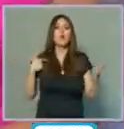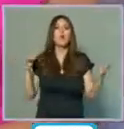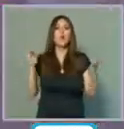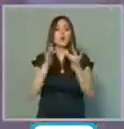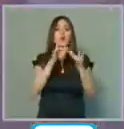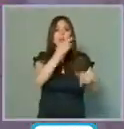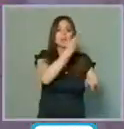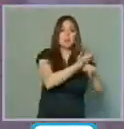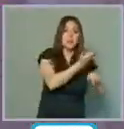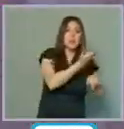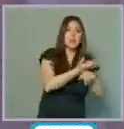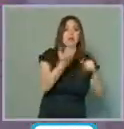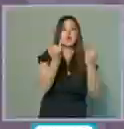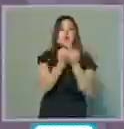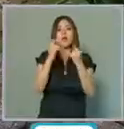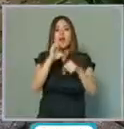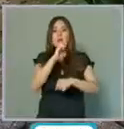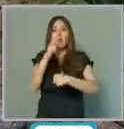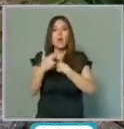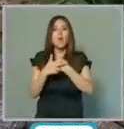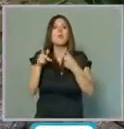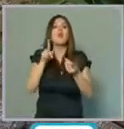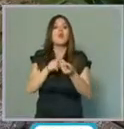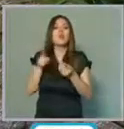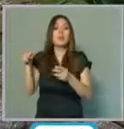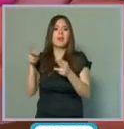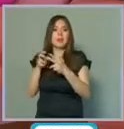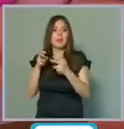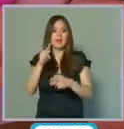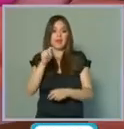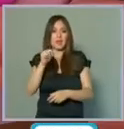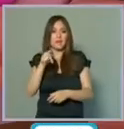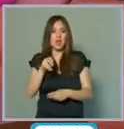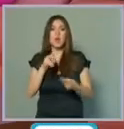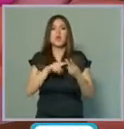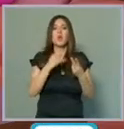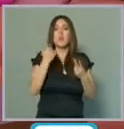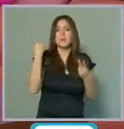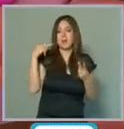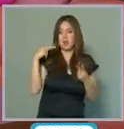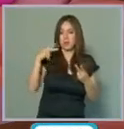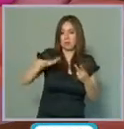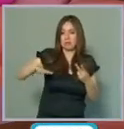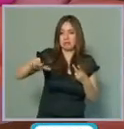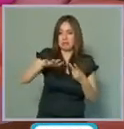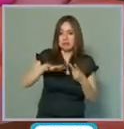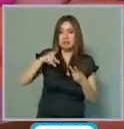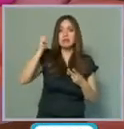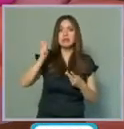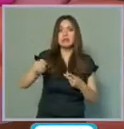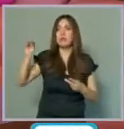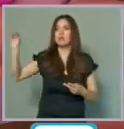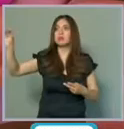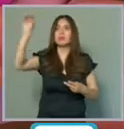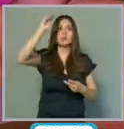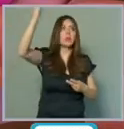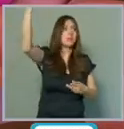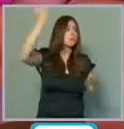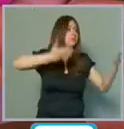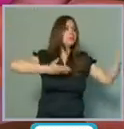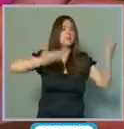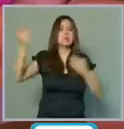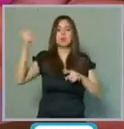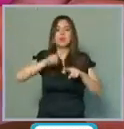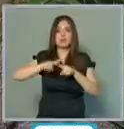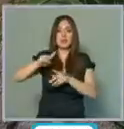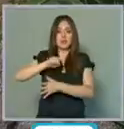con Europa pasaba por Tampico y por Veracruz. Entonces literalmente nos tenían De todos lados. todos lados. Oye, Héctor, y